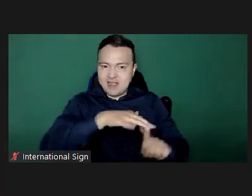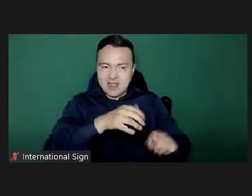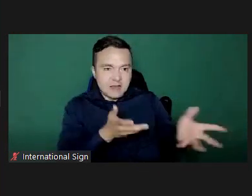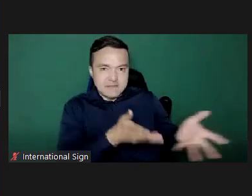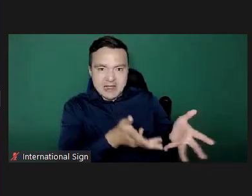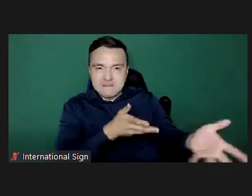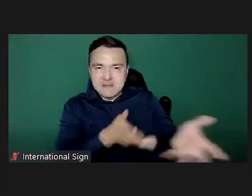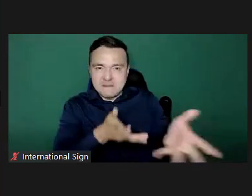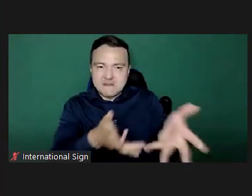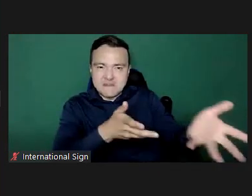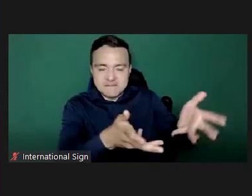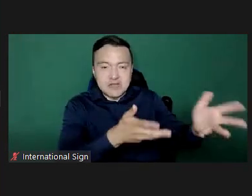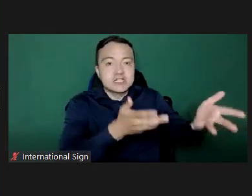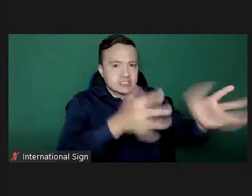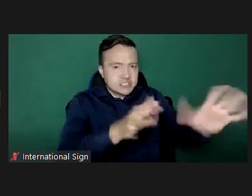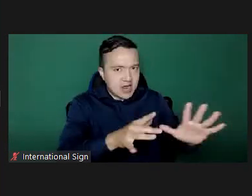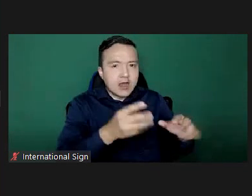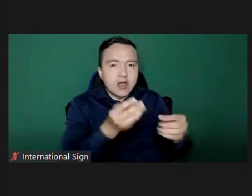los